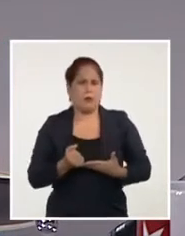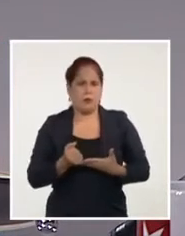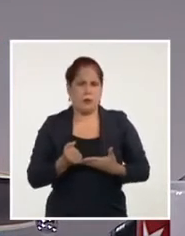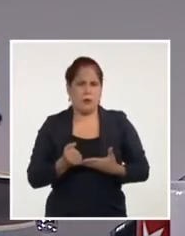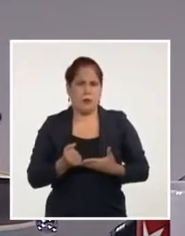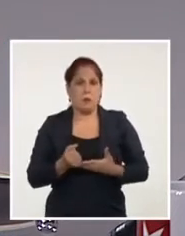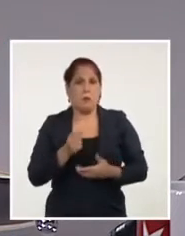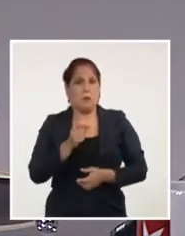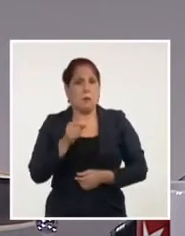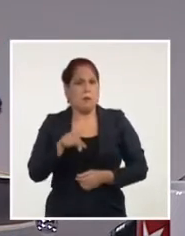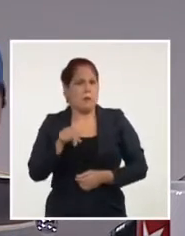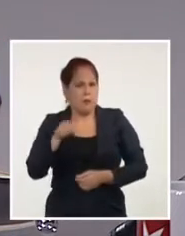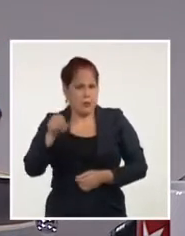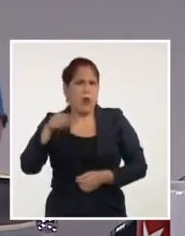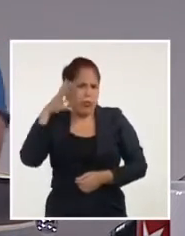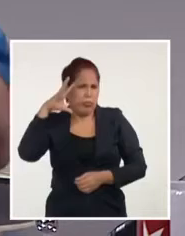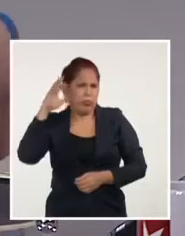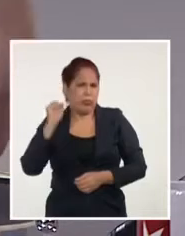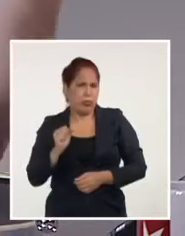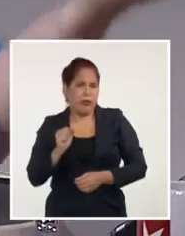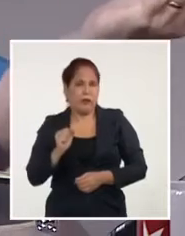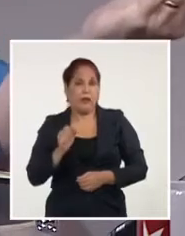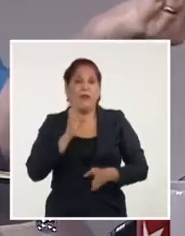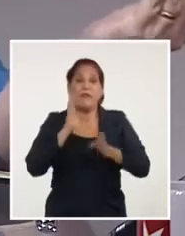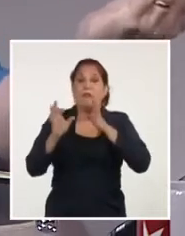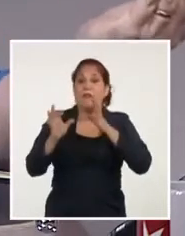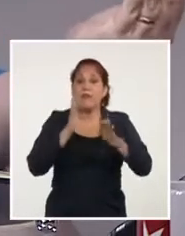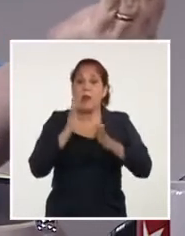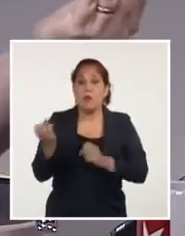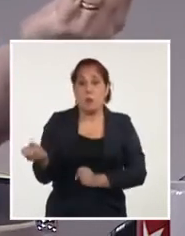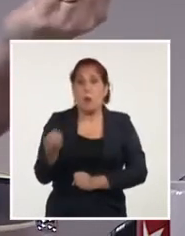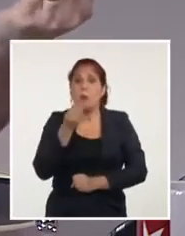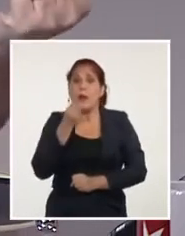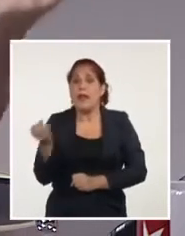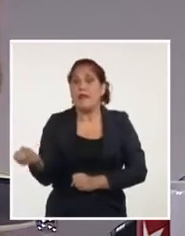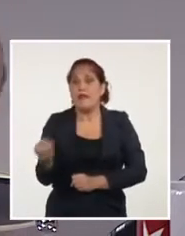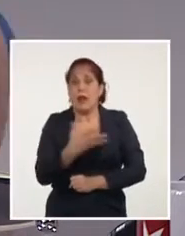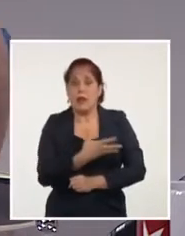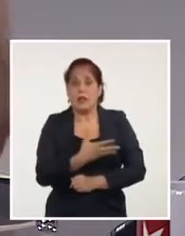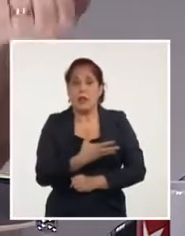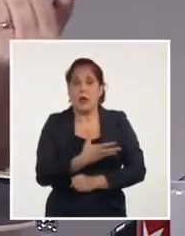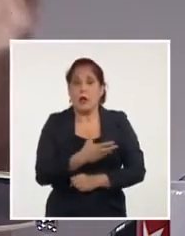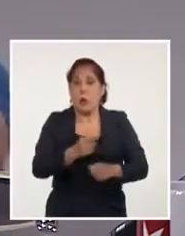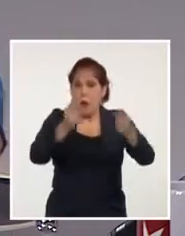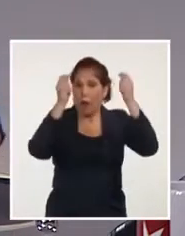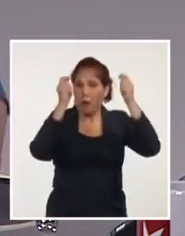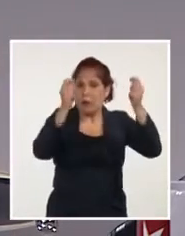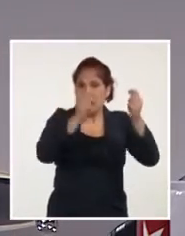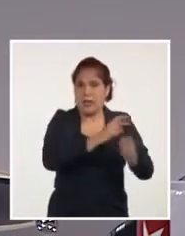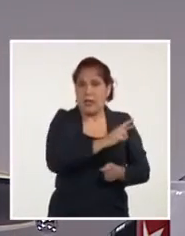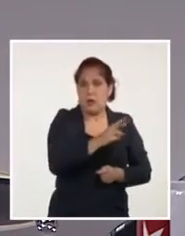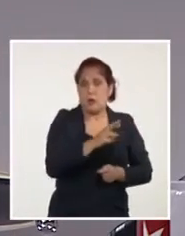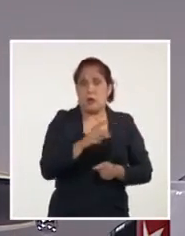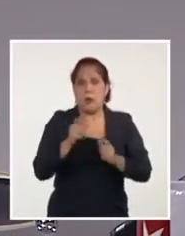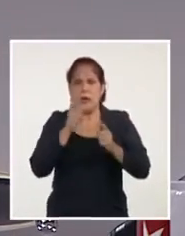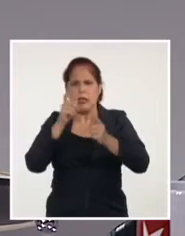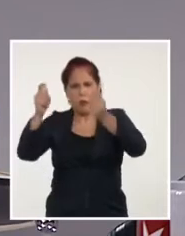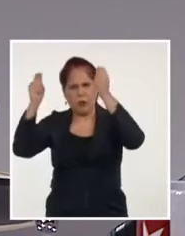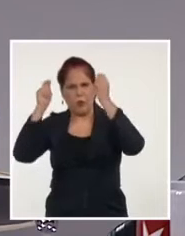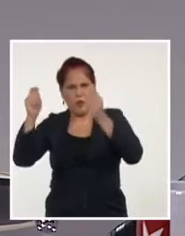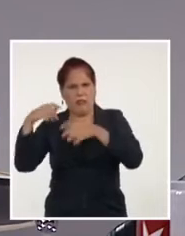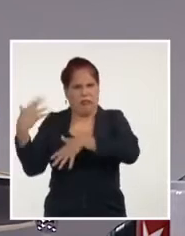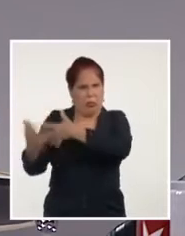gente haya entendido que la fake news, o sea, que te ponen a una manifestación revolucionaria como que te manipulan, es decir, ha